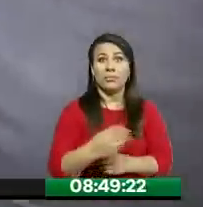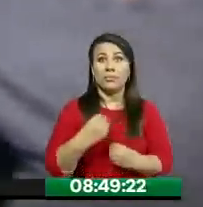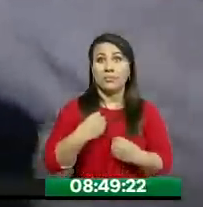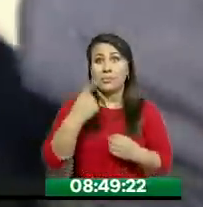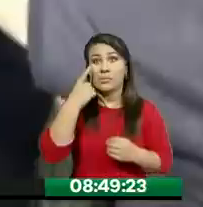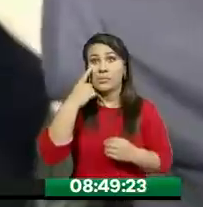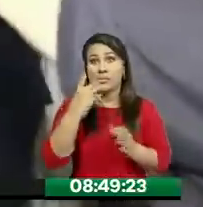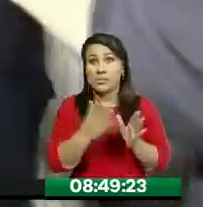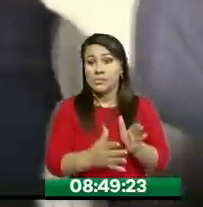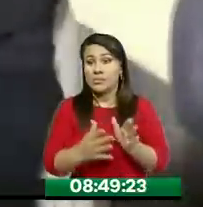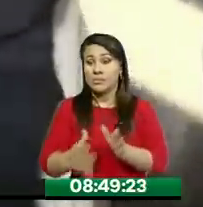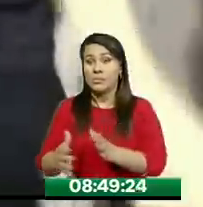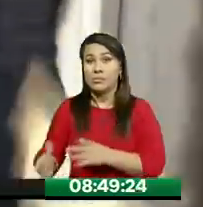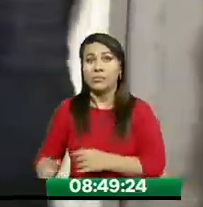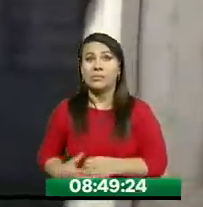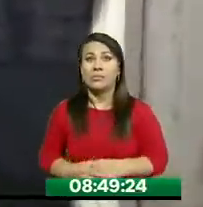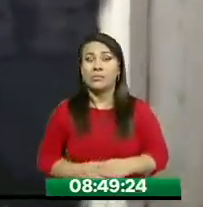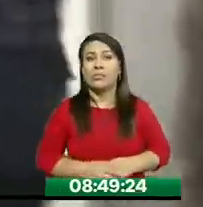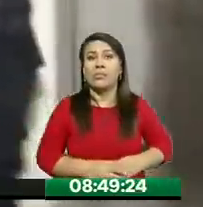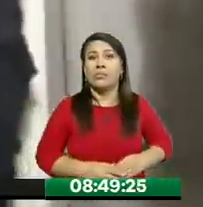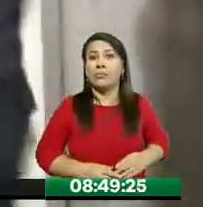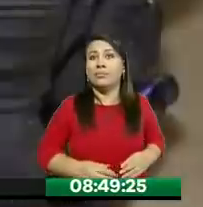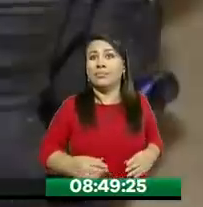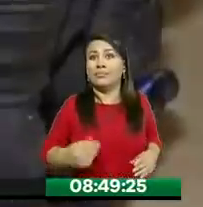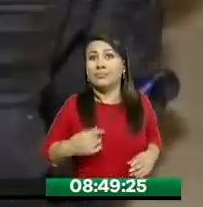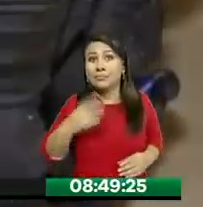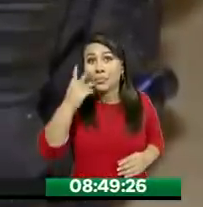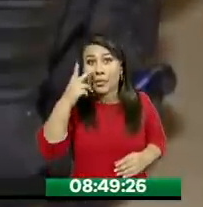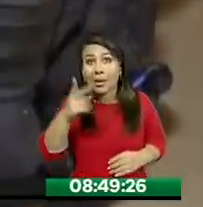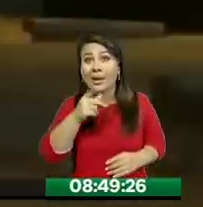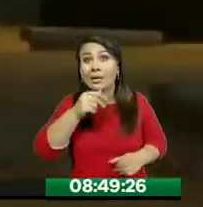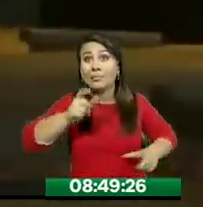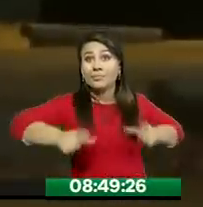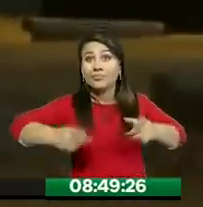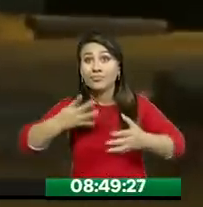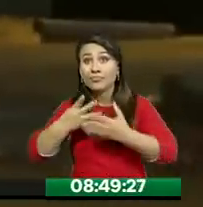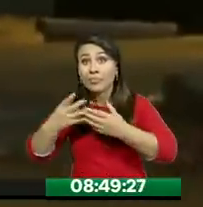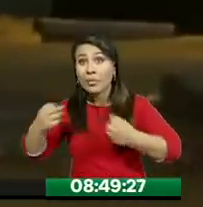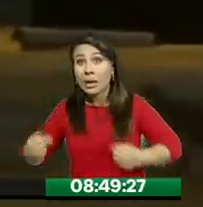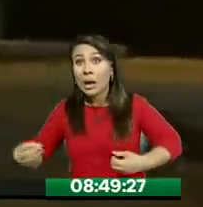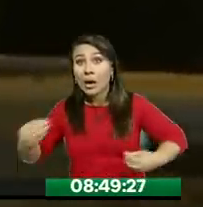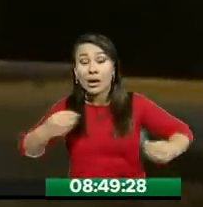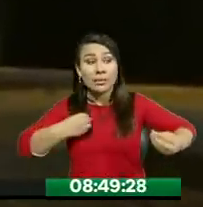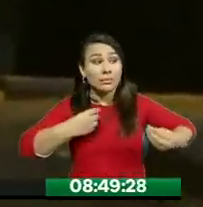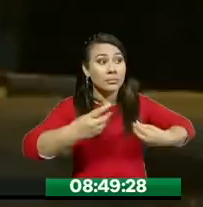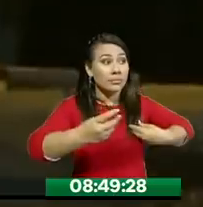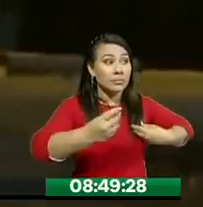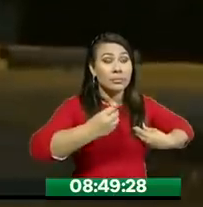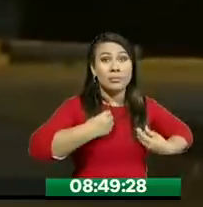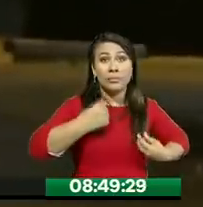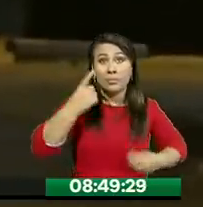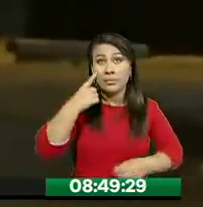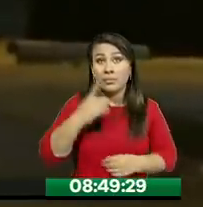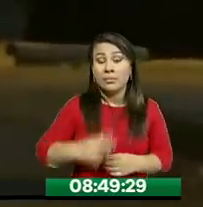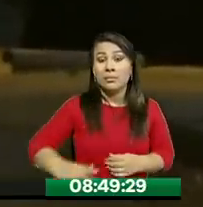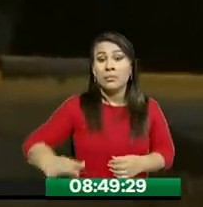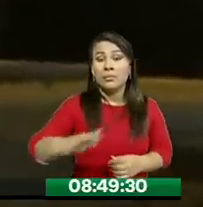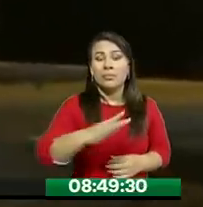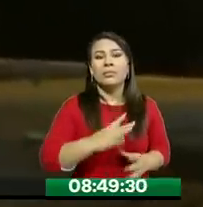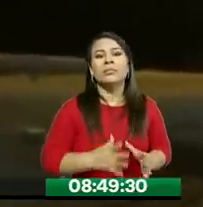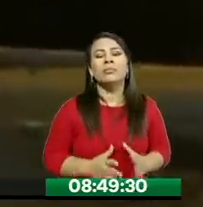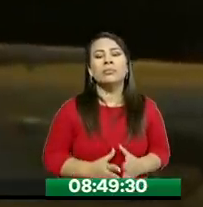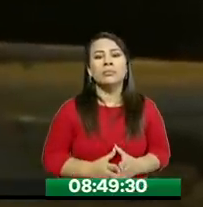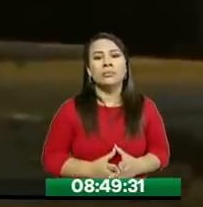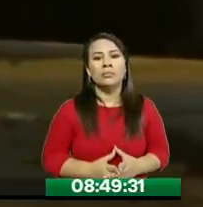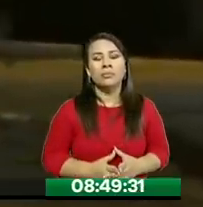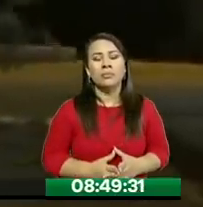de 22 años en el sector del Recreo en Durán. El sujeto la habría amedrentado con un cuchillo para llevarla hasta una